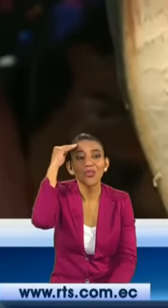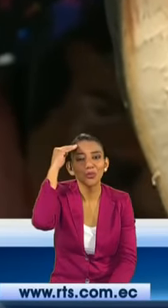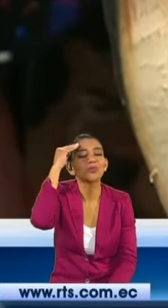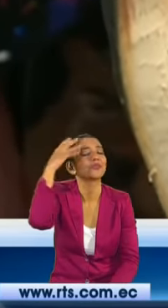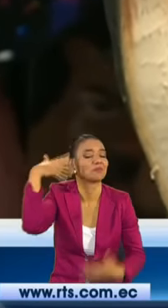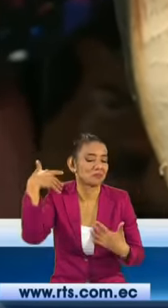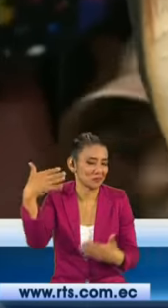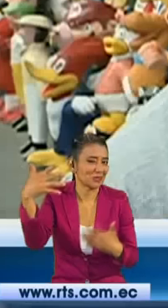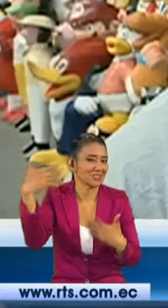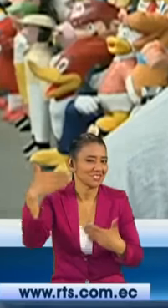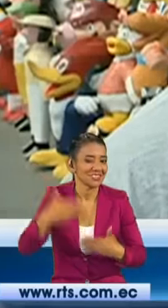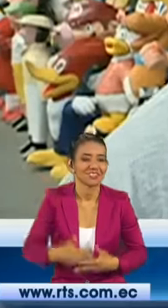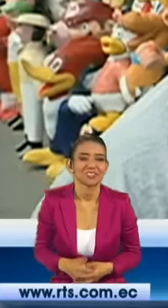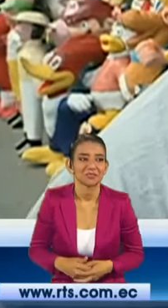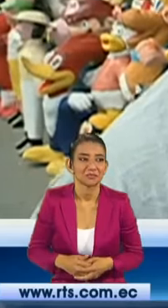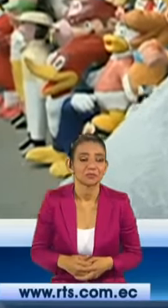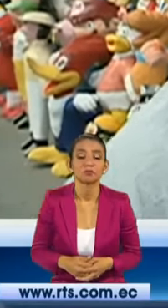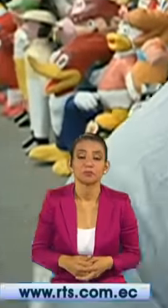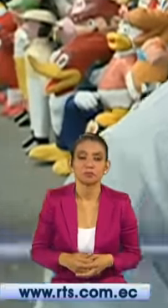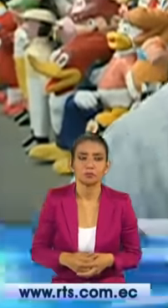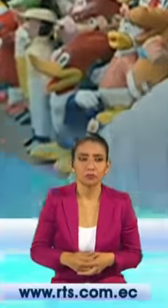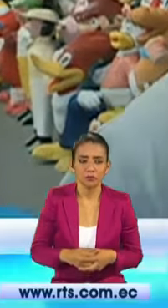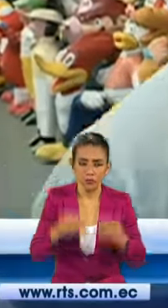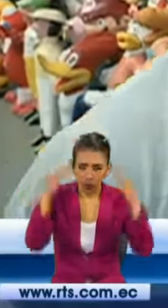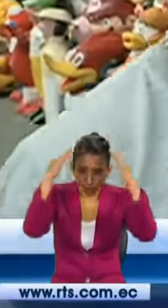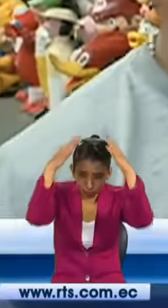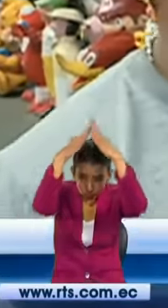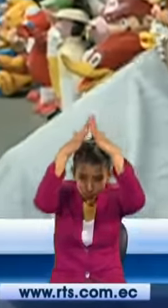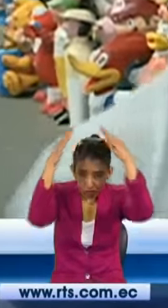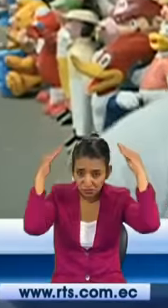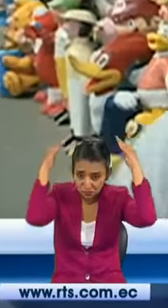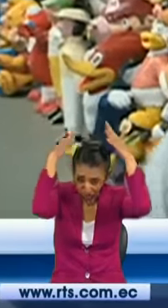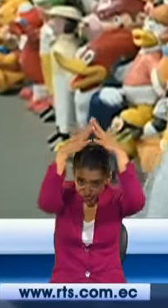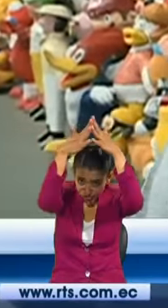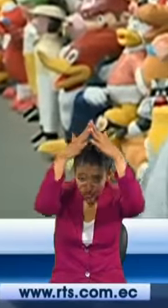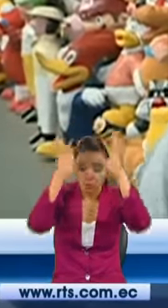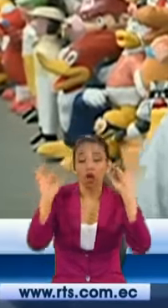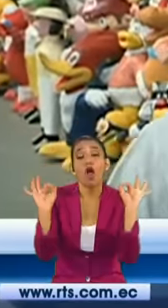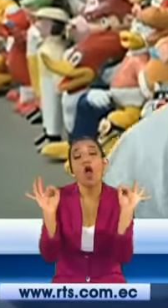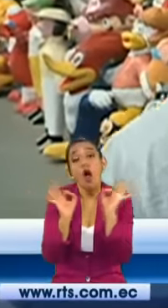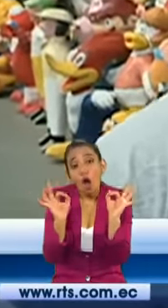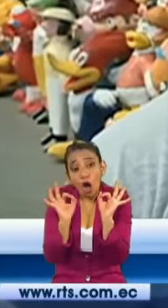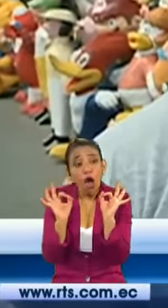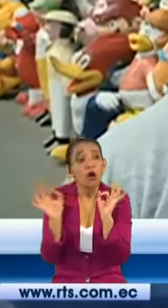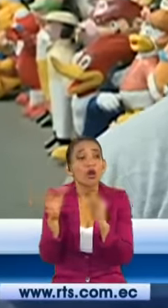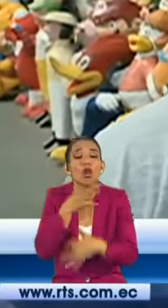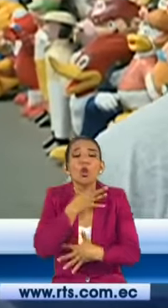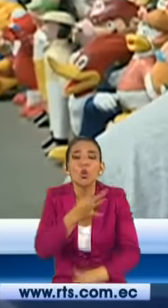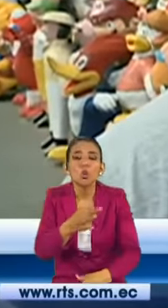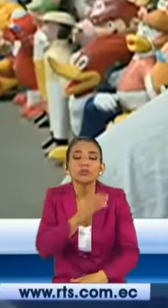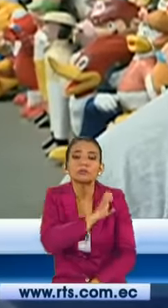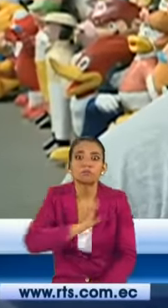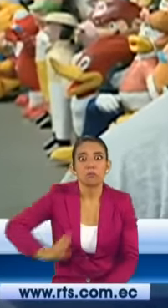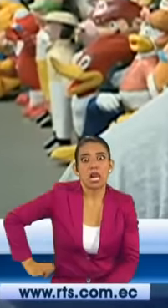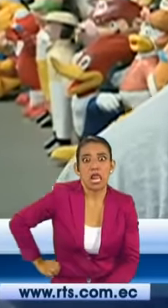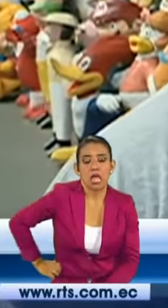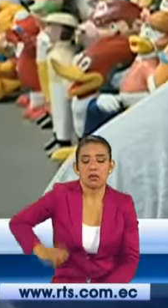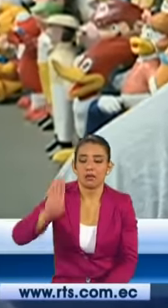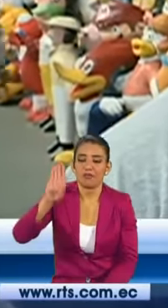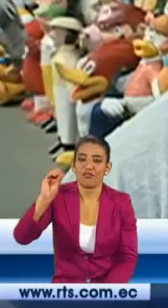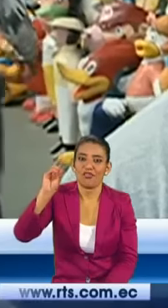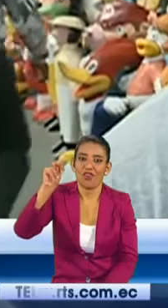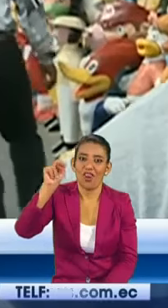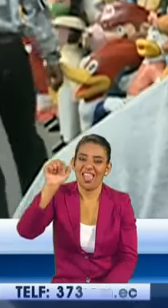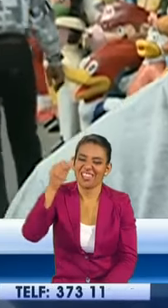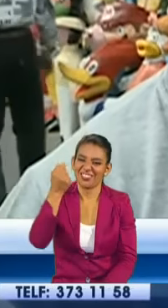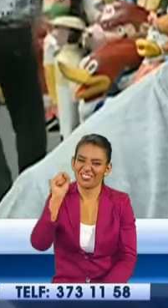personajes políticos. Dragon Ball Z, el Freezer, tenemos al de acá el Emelec, al Miller Bolaños, o